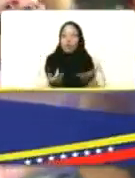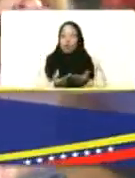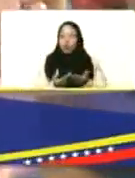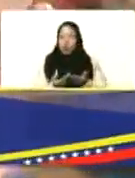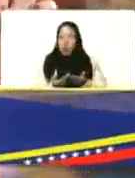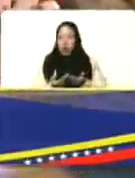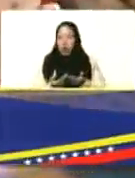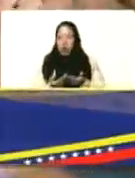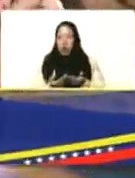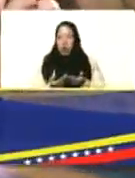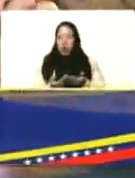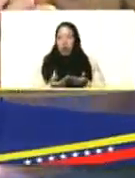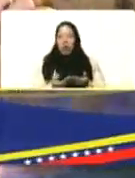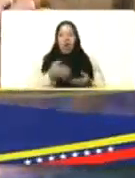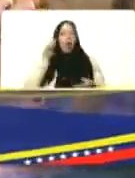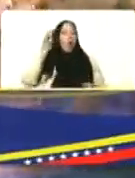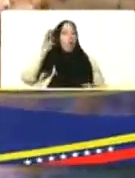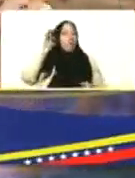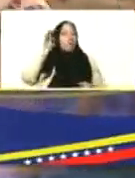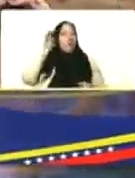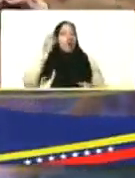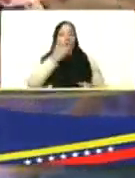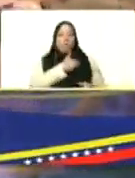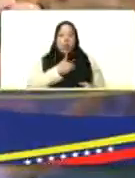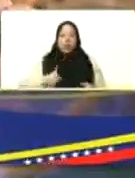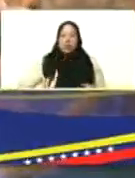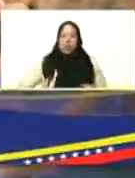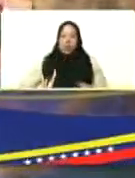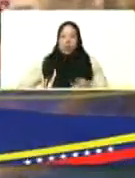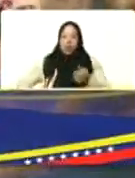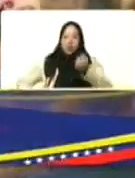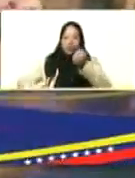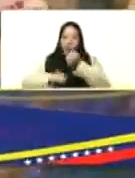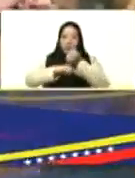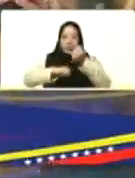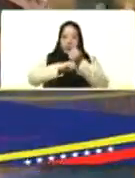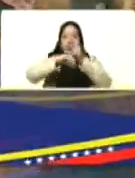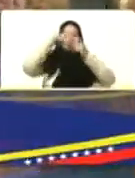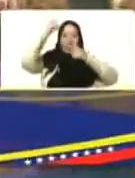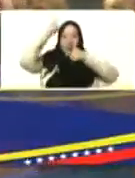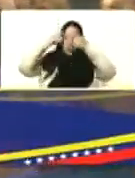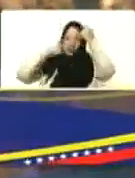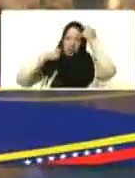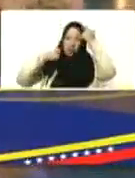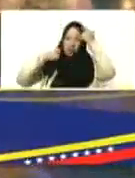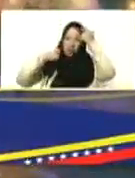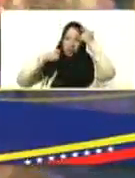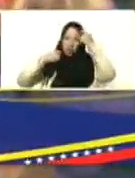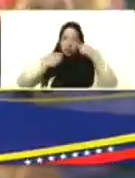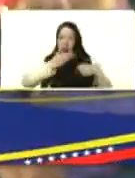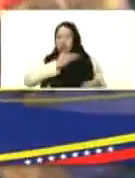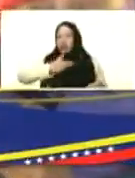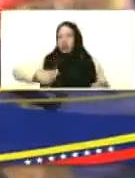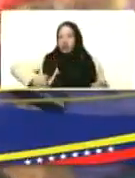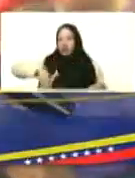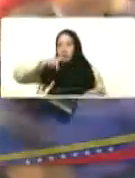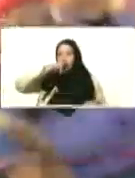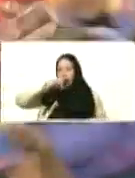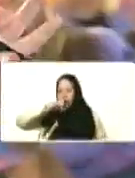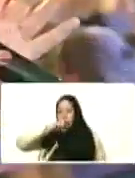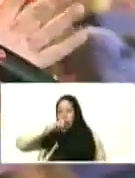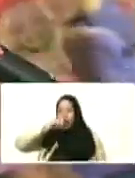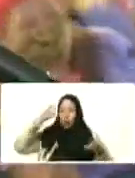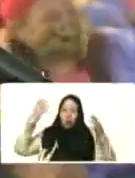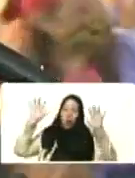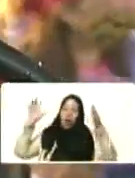dos presidentes feministas, Hugo Chávez y Nicolás Maduro.